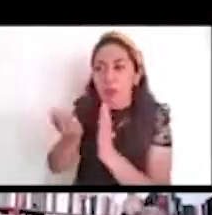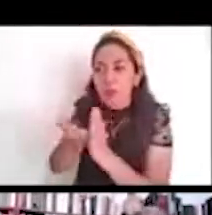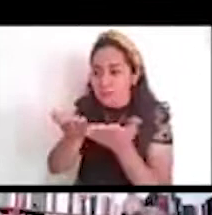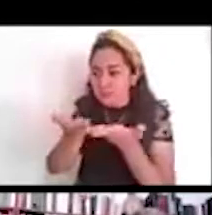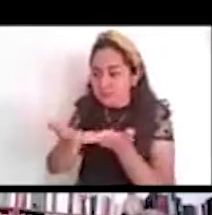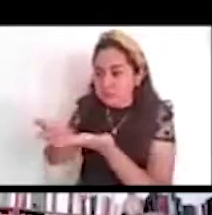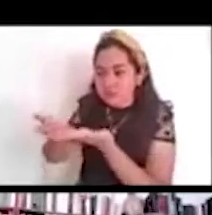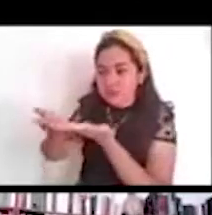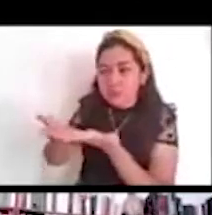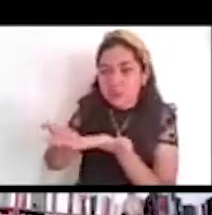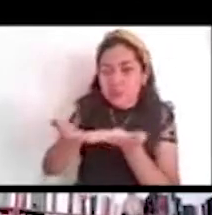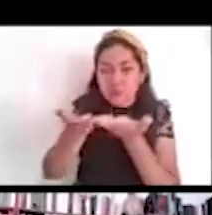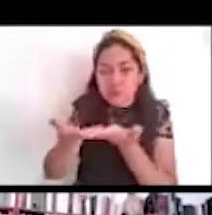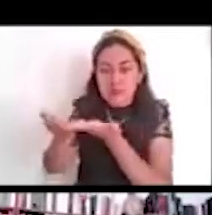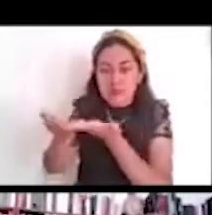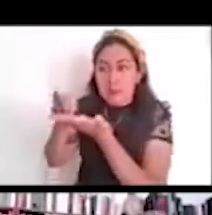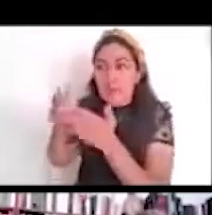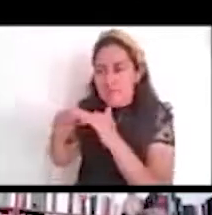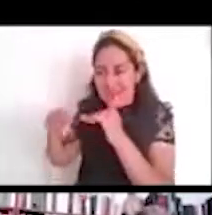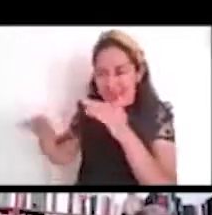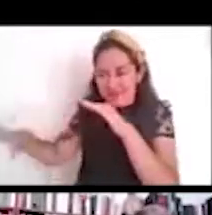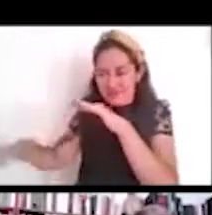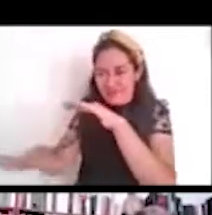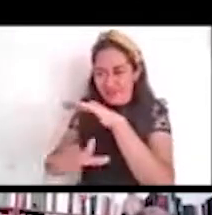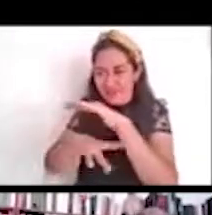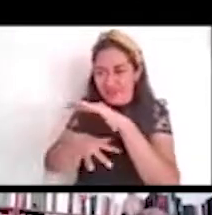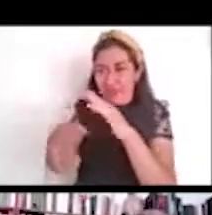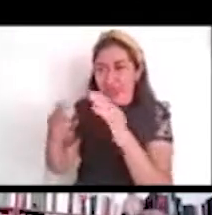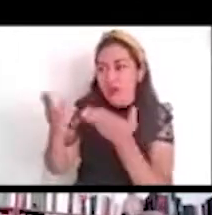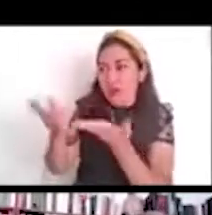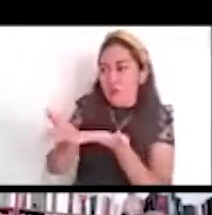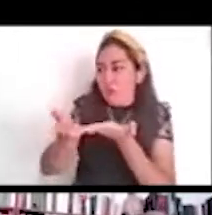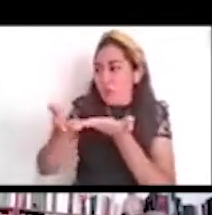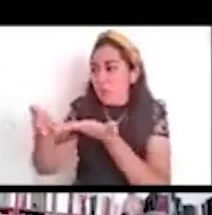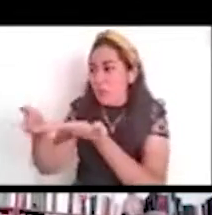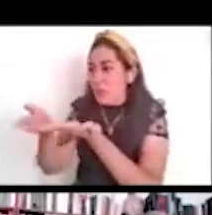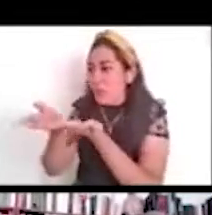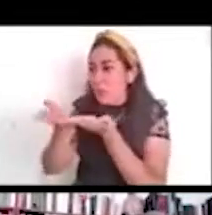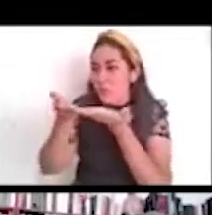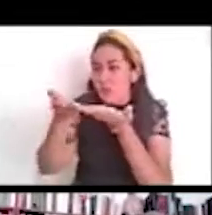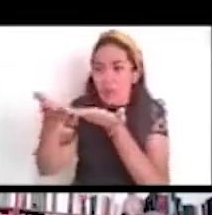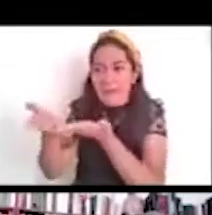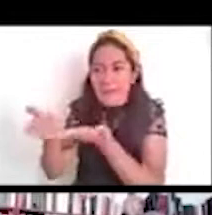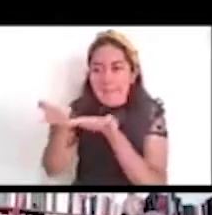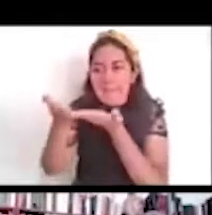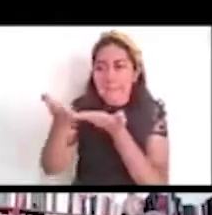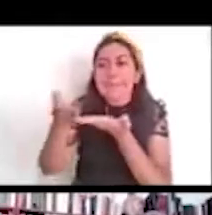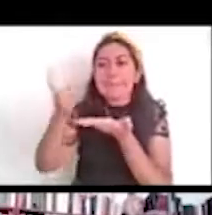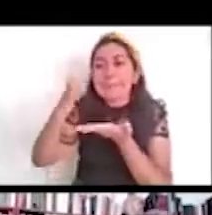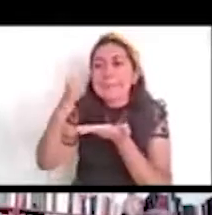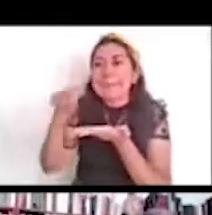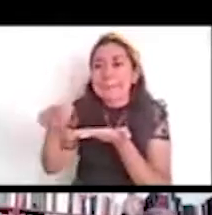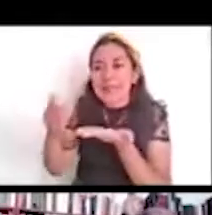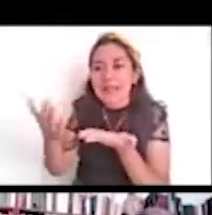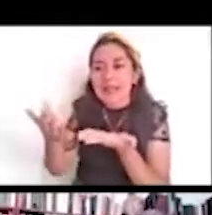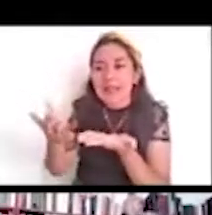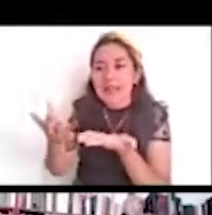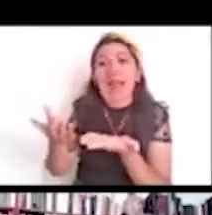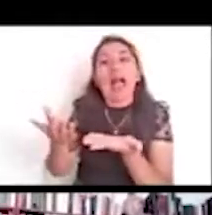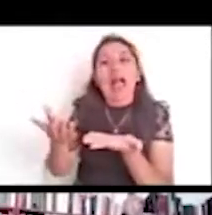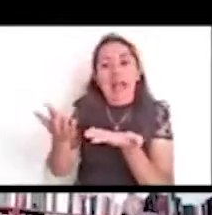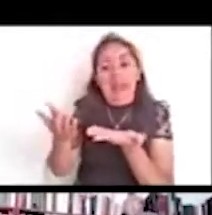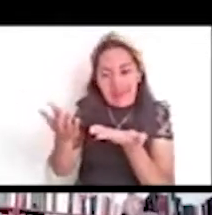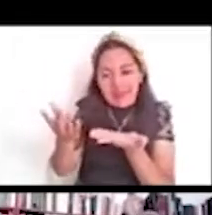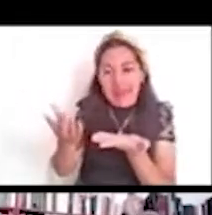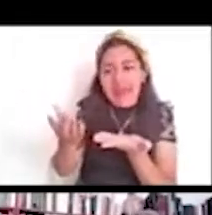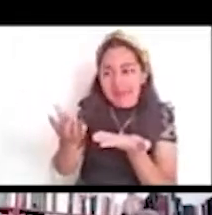suelo artificial, suelo construido para abatir estas variaciones